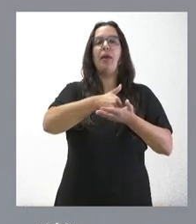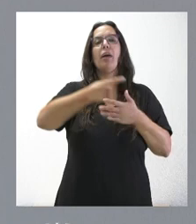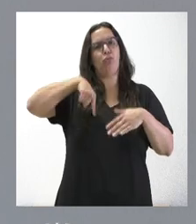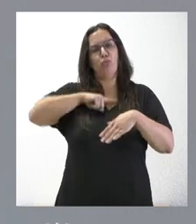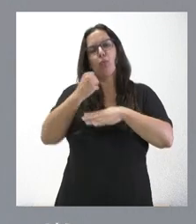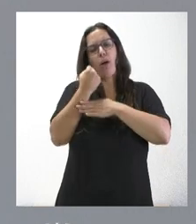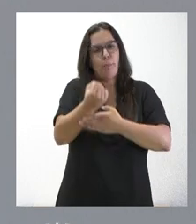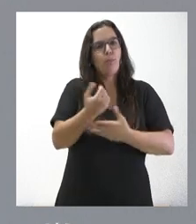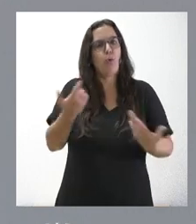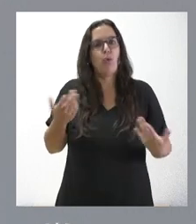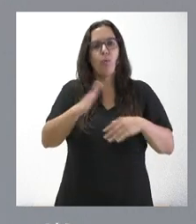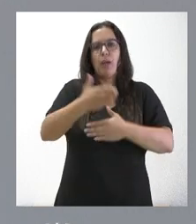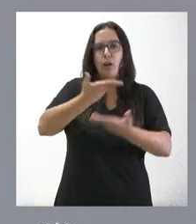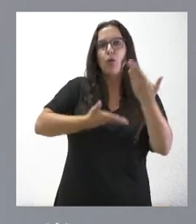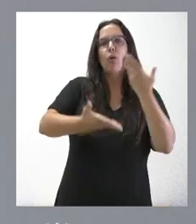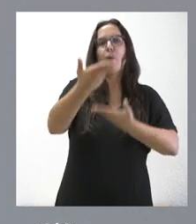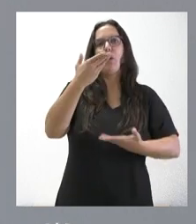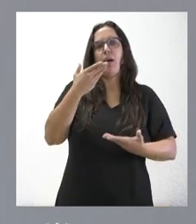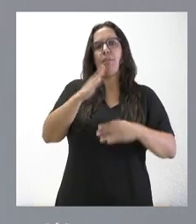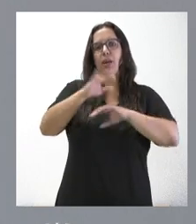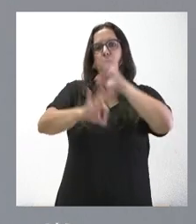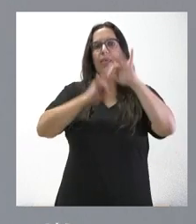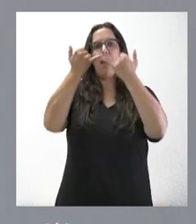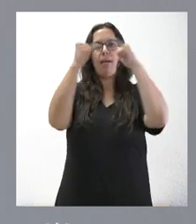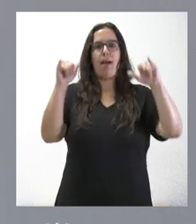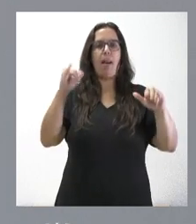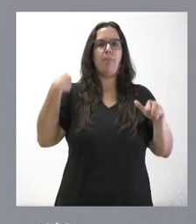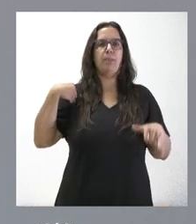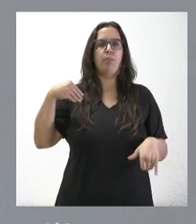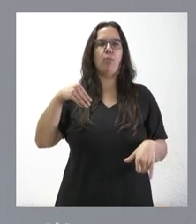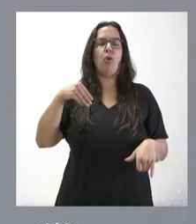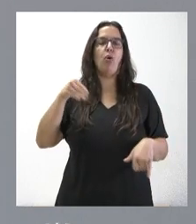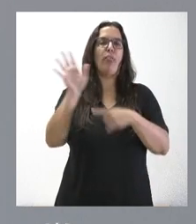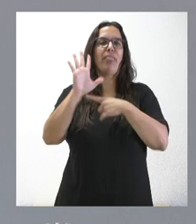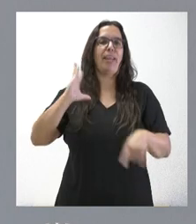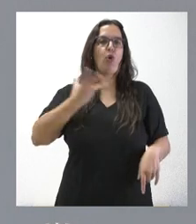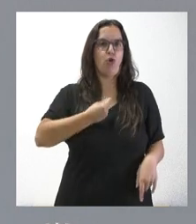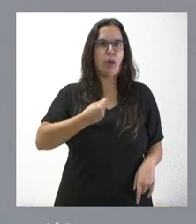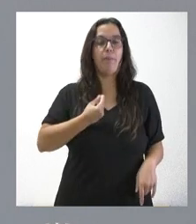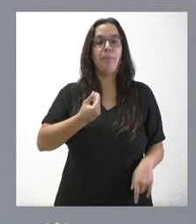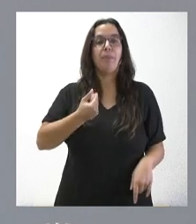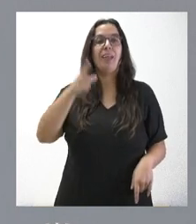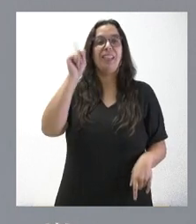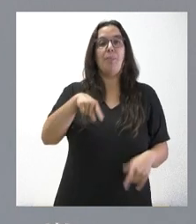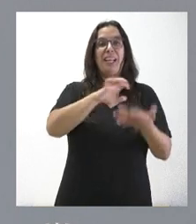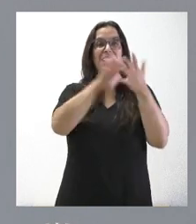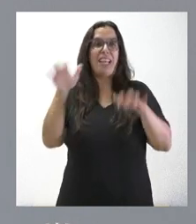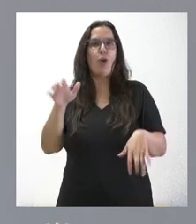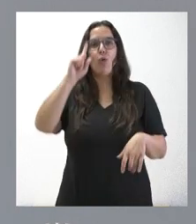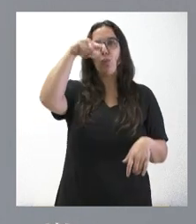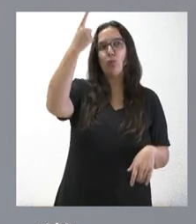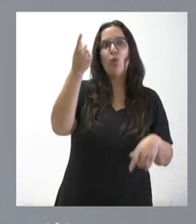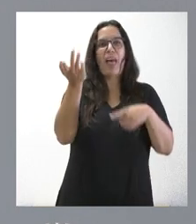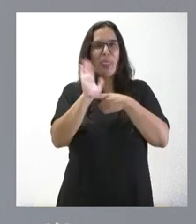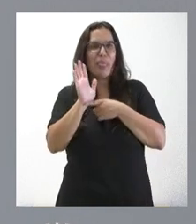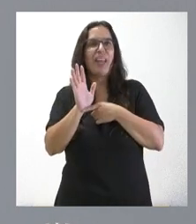para nuestra colaboración en esa gala de los Goya. También Castilla y León es lugar de cine, es lugar de cultura, pero es